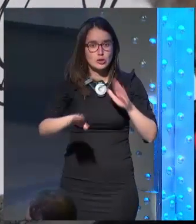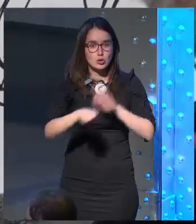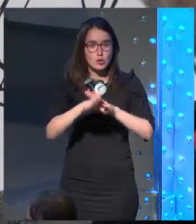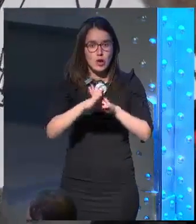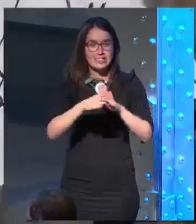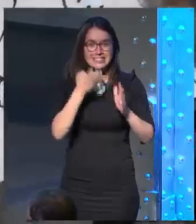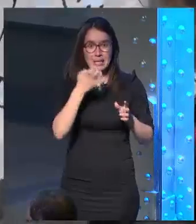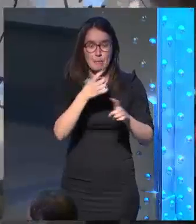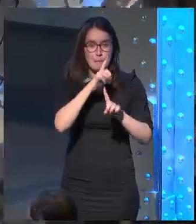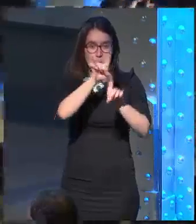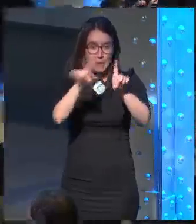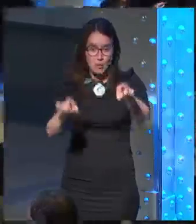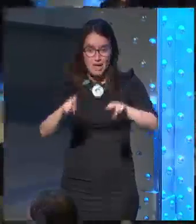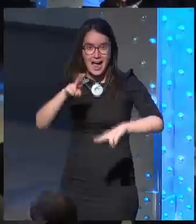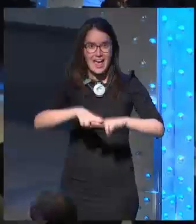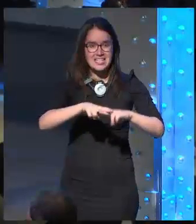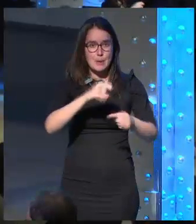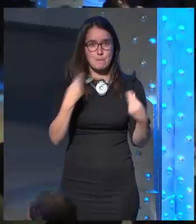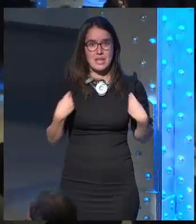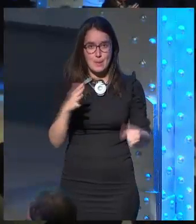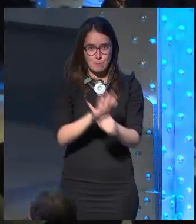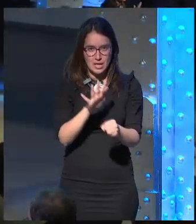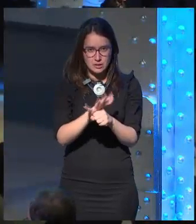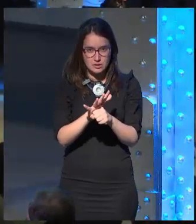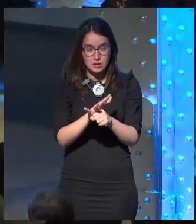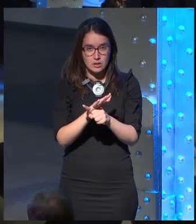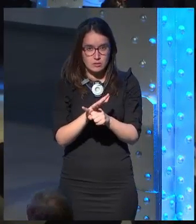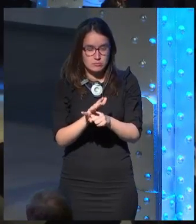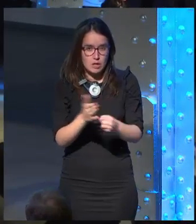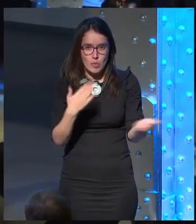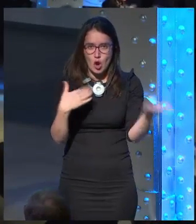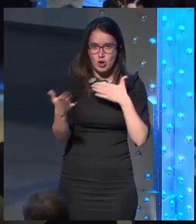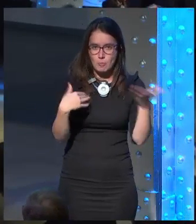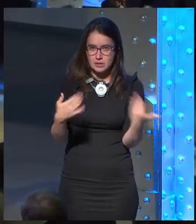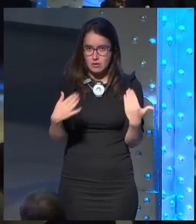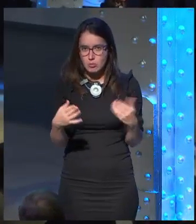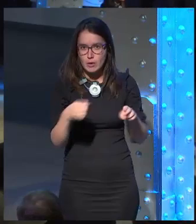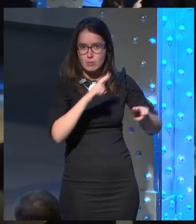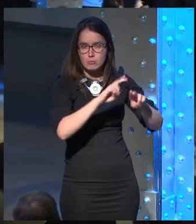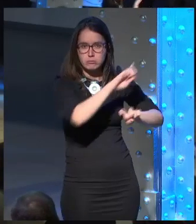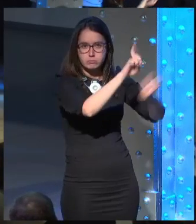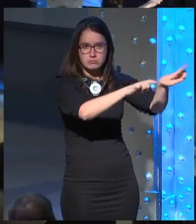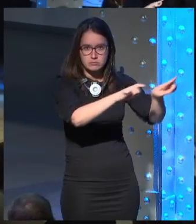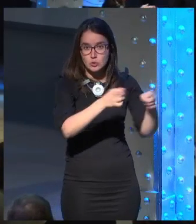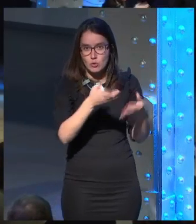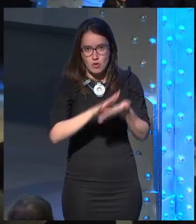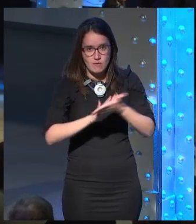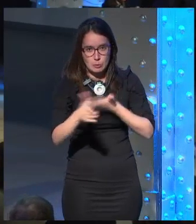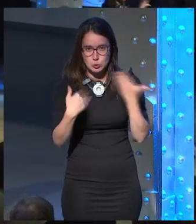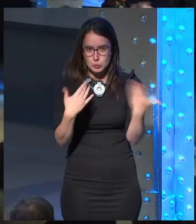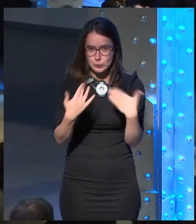Preguntas con el hashtag #VidaMartes y que iremos colando en la conversación con el capitán Kelly mientras hablemos en